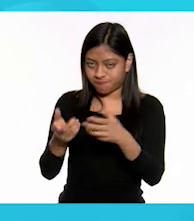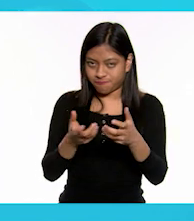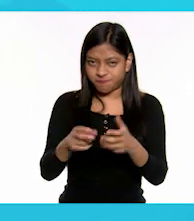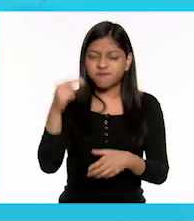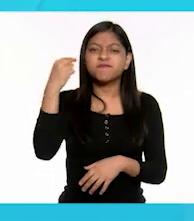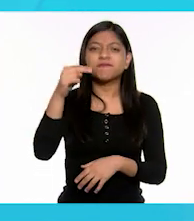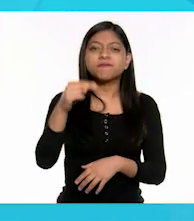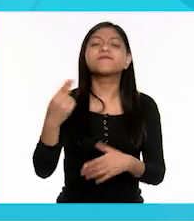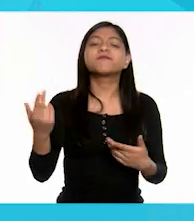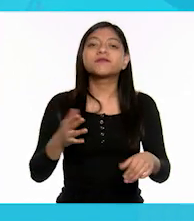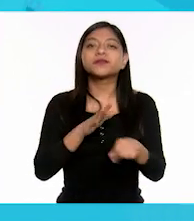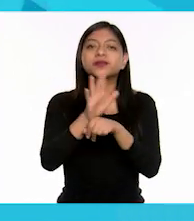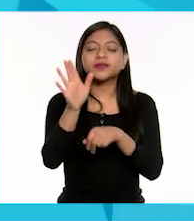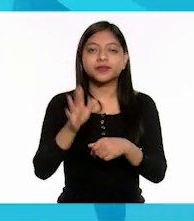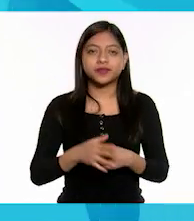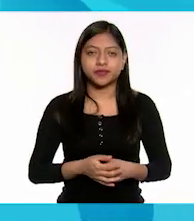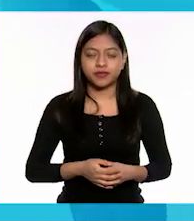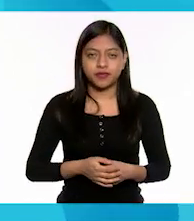el juego erika